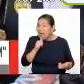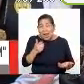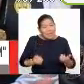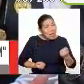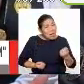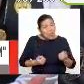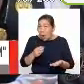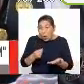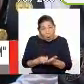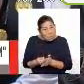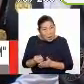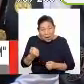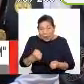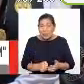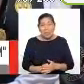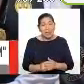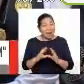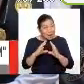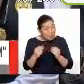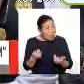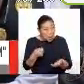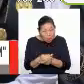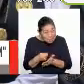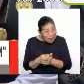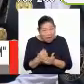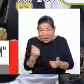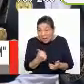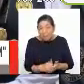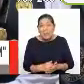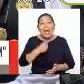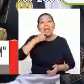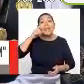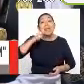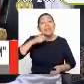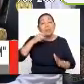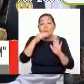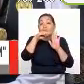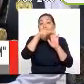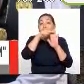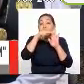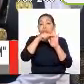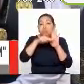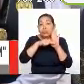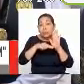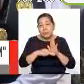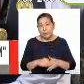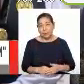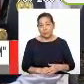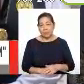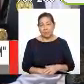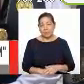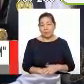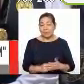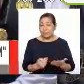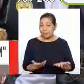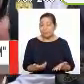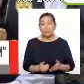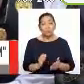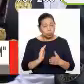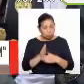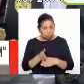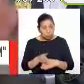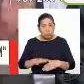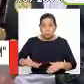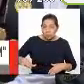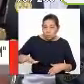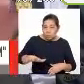es fácil comprar un patrullero de la noche a la mañana. Se necesita cumplir las normas como están dispuestas. Entonces, acudo y